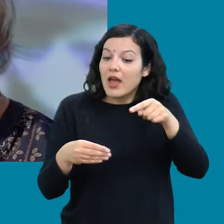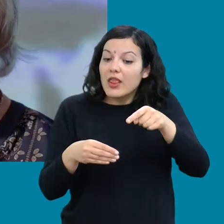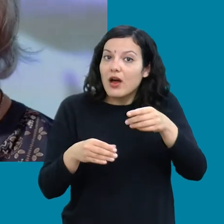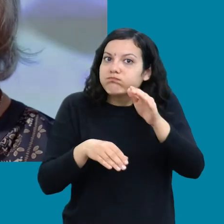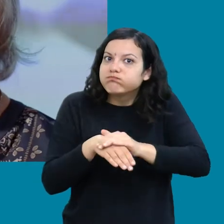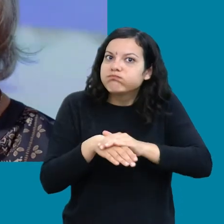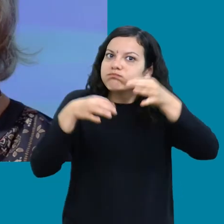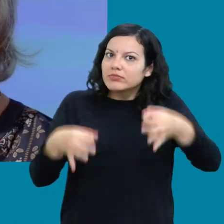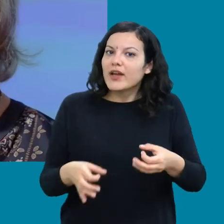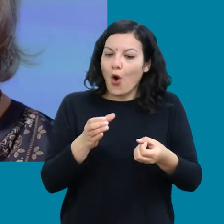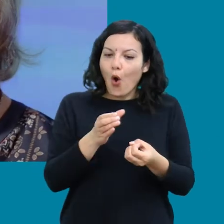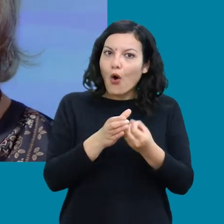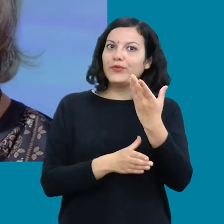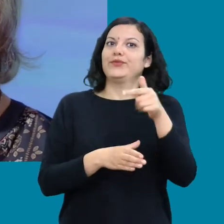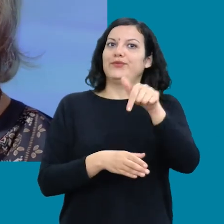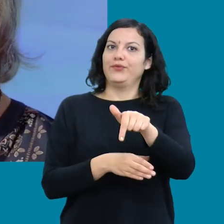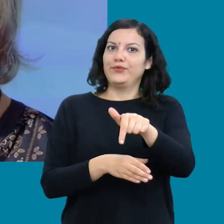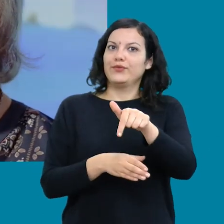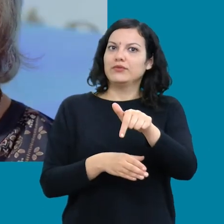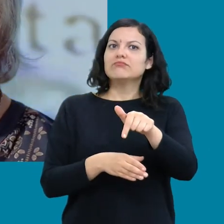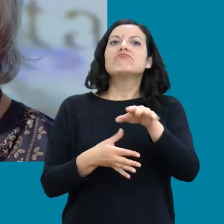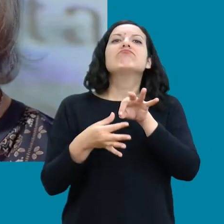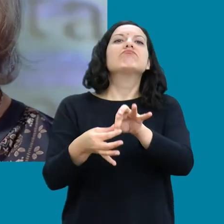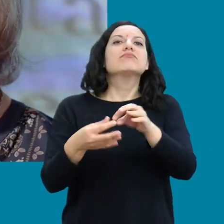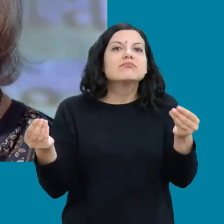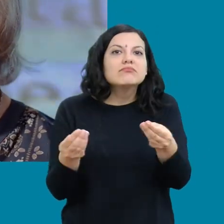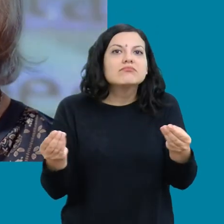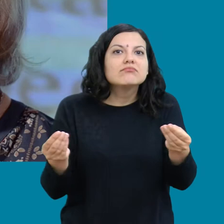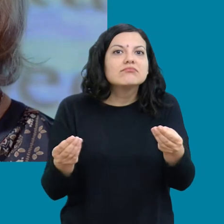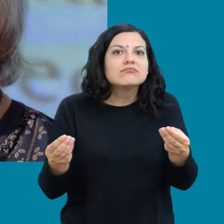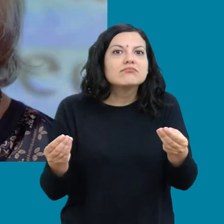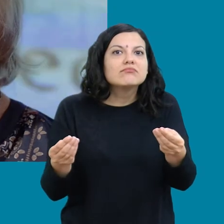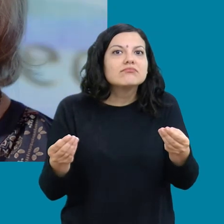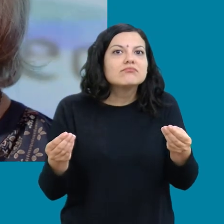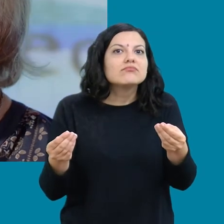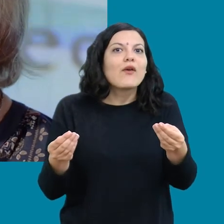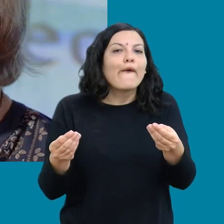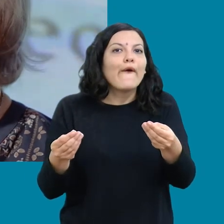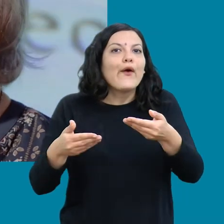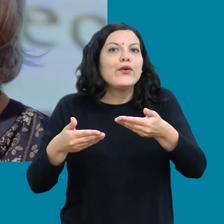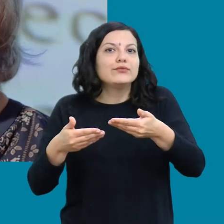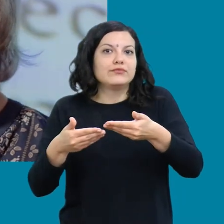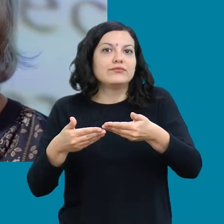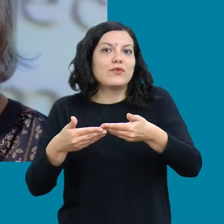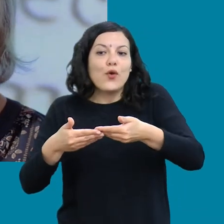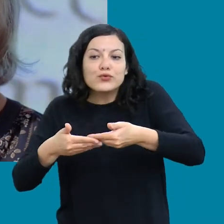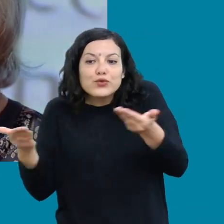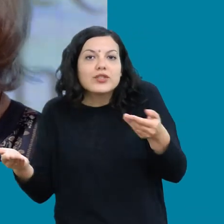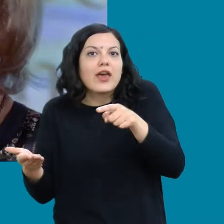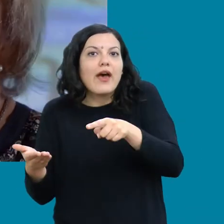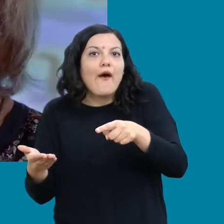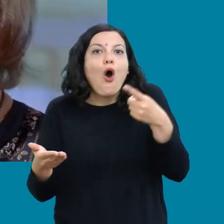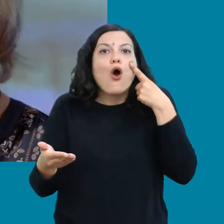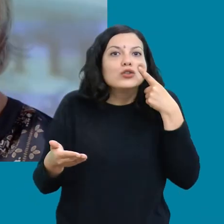construcción y que esta construcción tiene que ver con los retos que da la sociedad